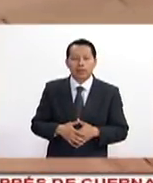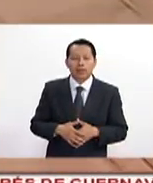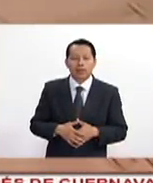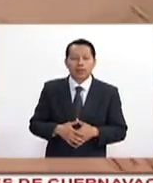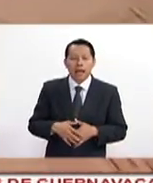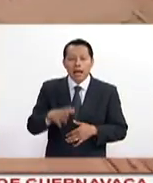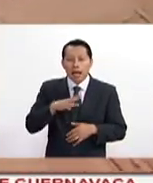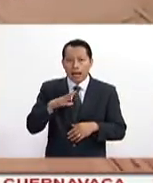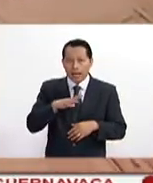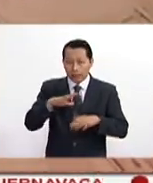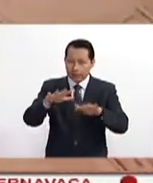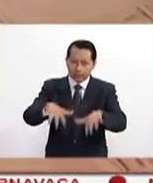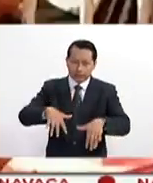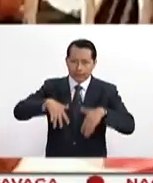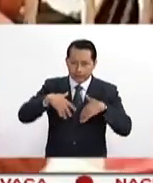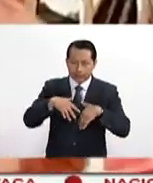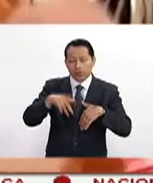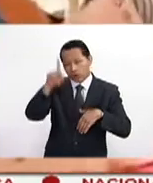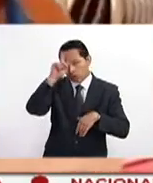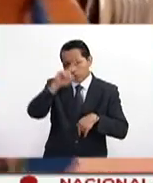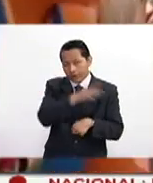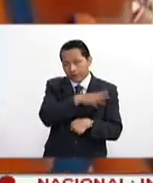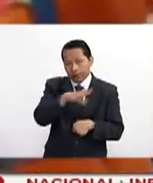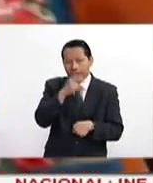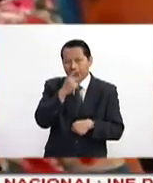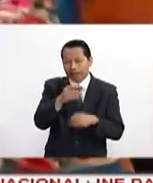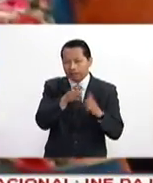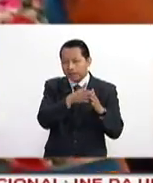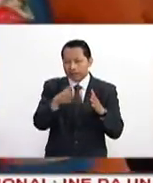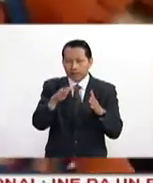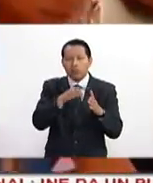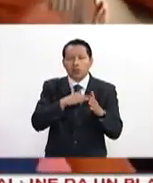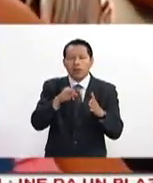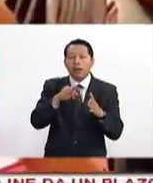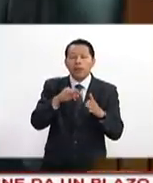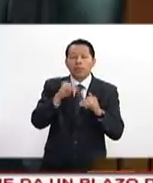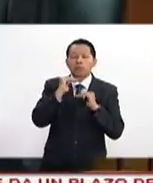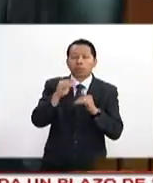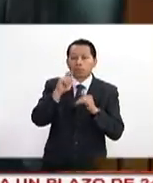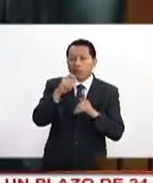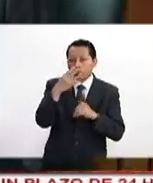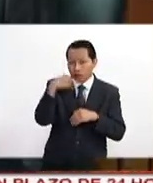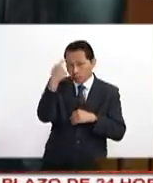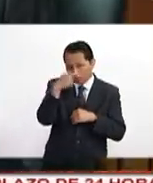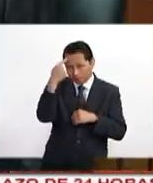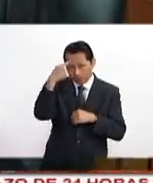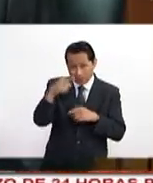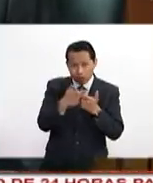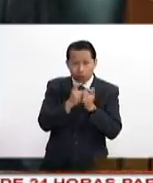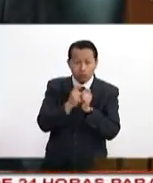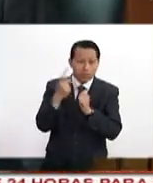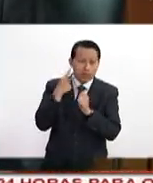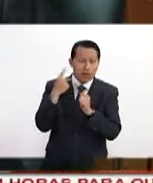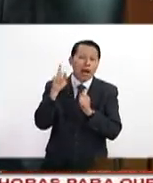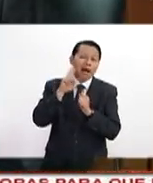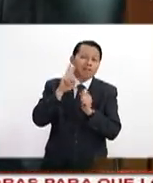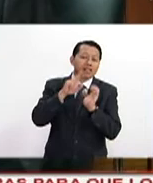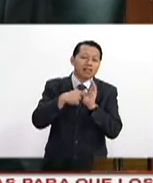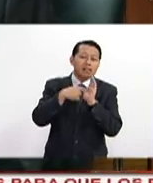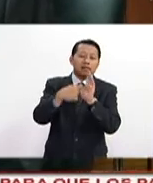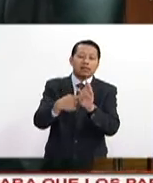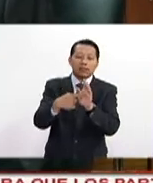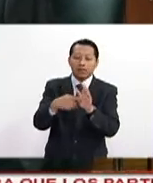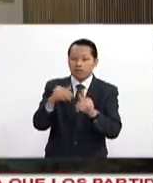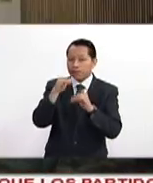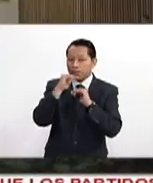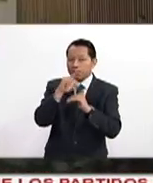En la sesión del Consejo General acordaron establecer un plazo de 24 horas para que los partidos acrediten que no rebasaron los topes del